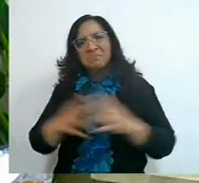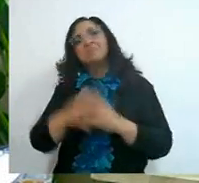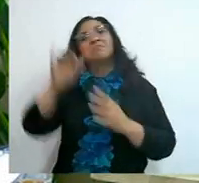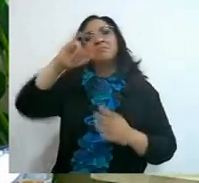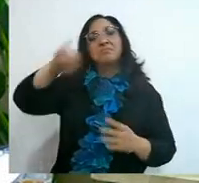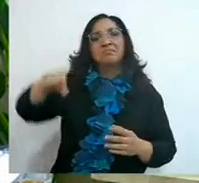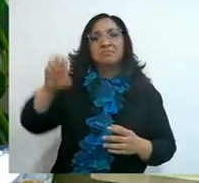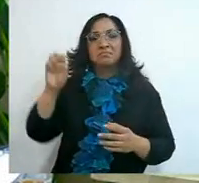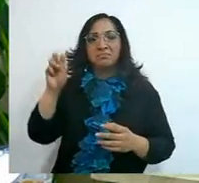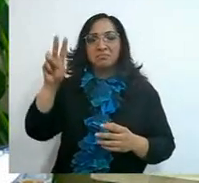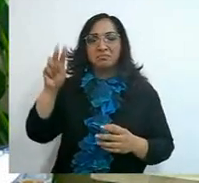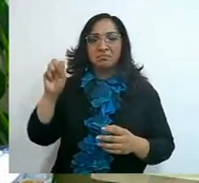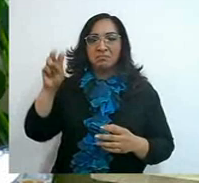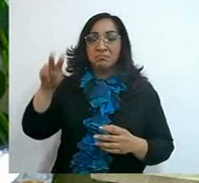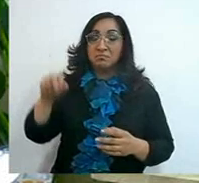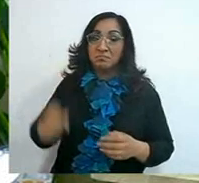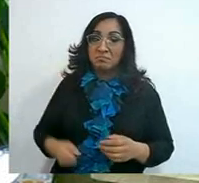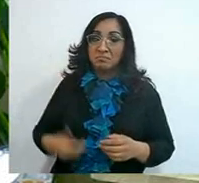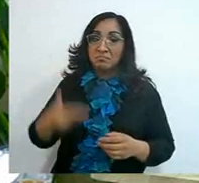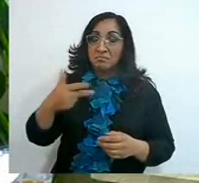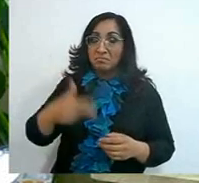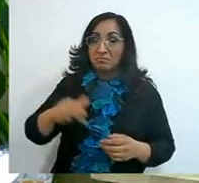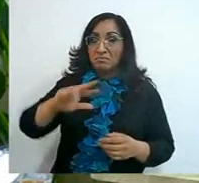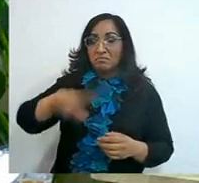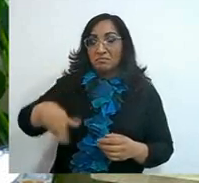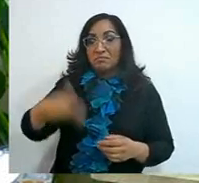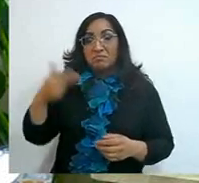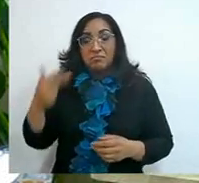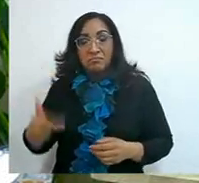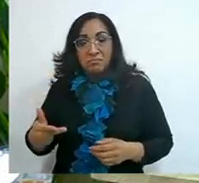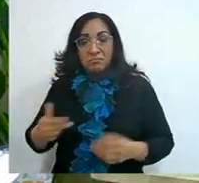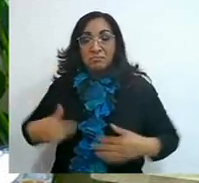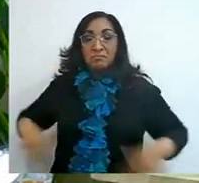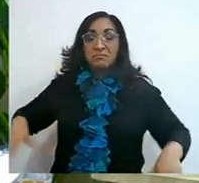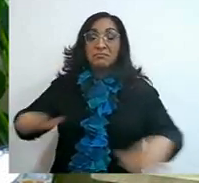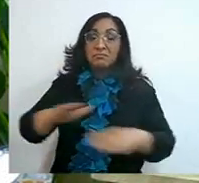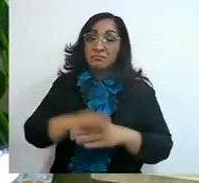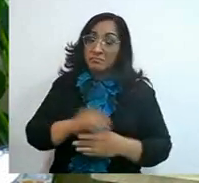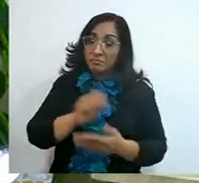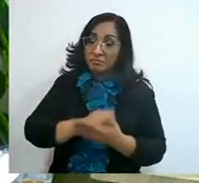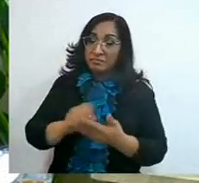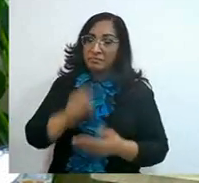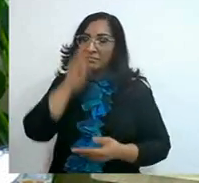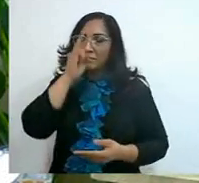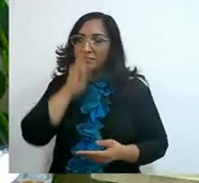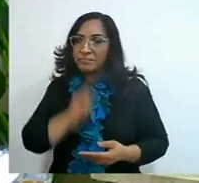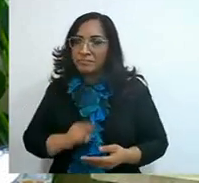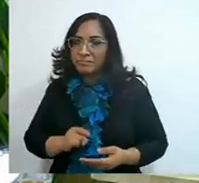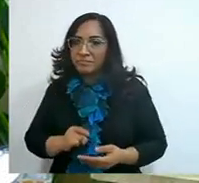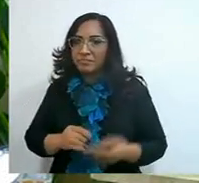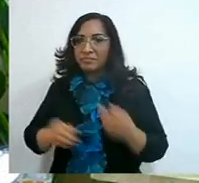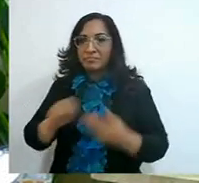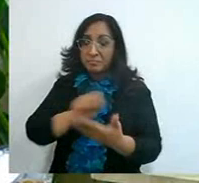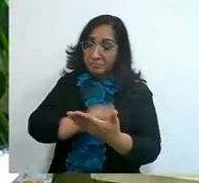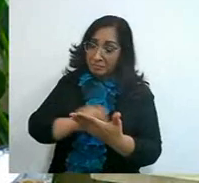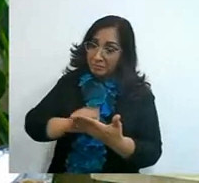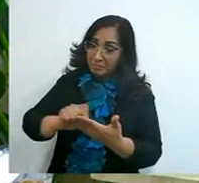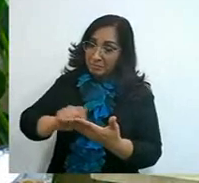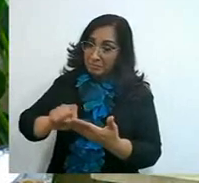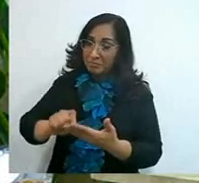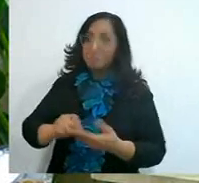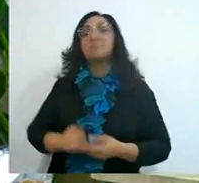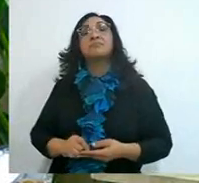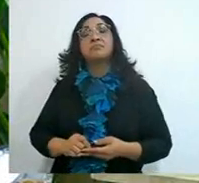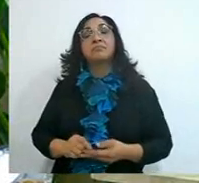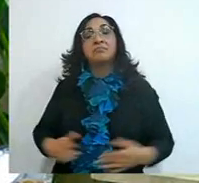qué dijo? Jeremías 8:8, ha cambiado la pluma mentirosa de los escribas. ¿Qué ha cambiado? La verdad por